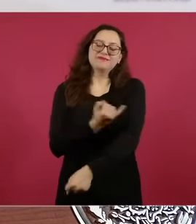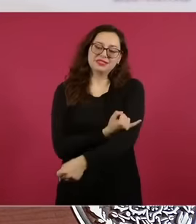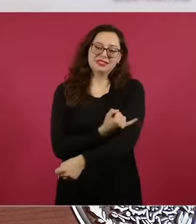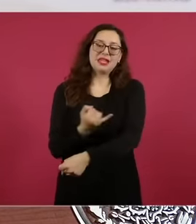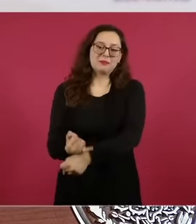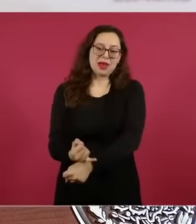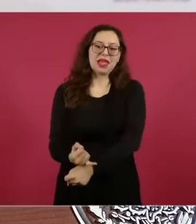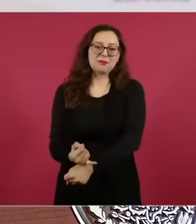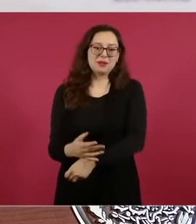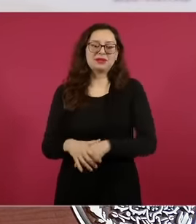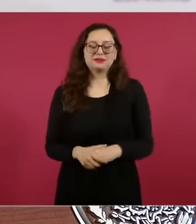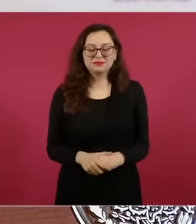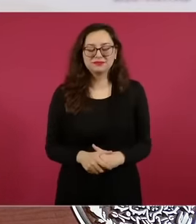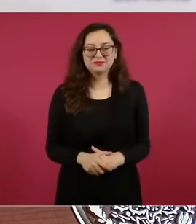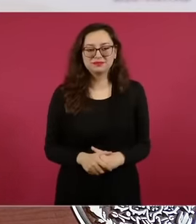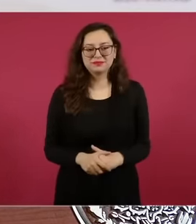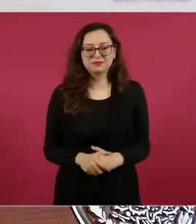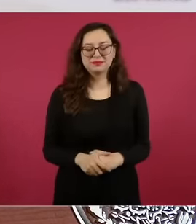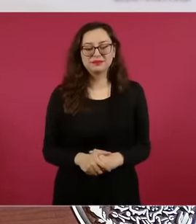Y